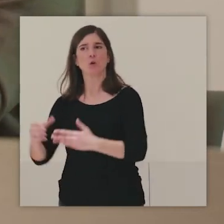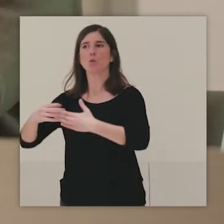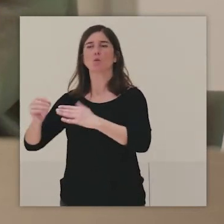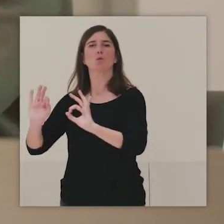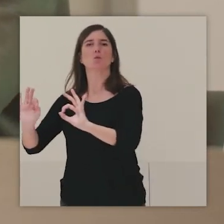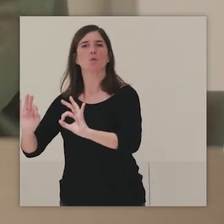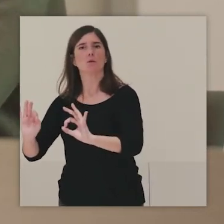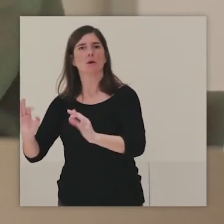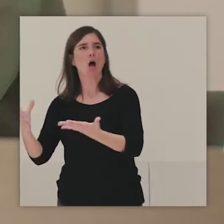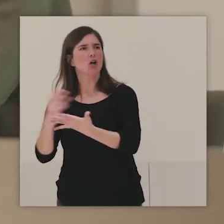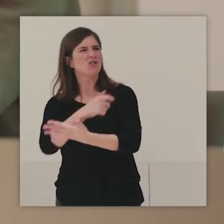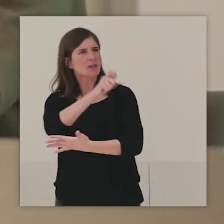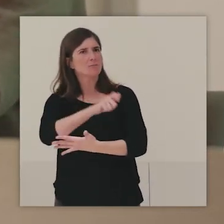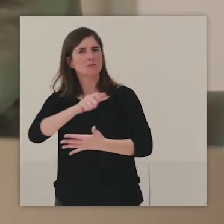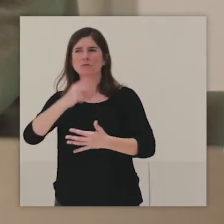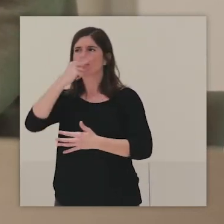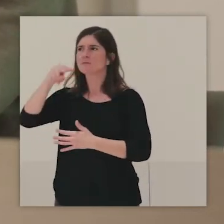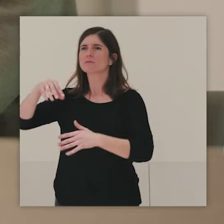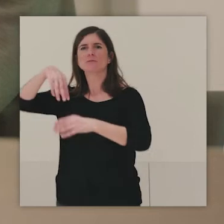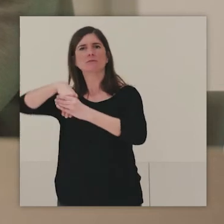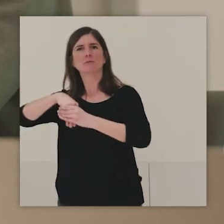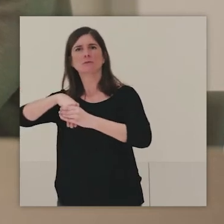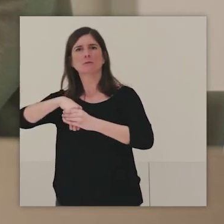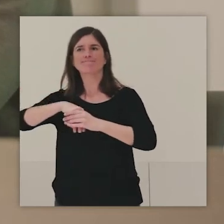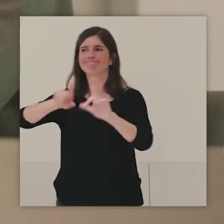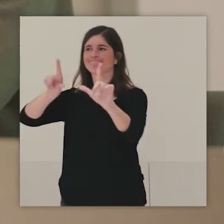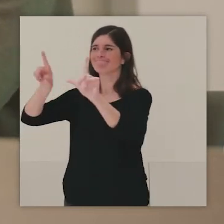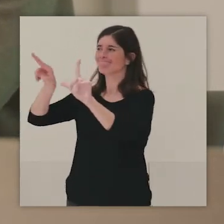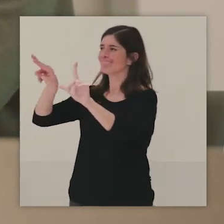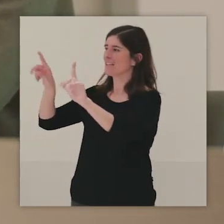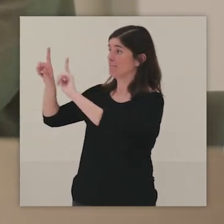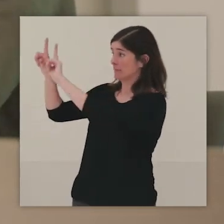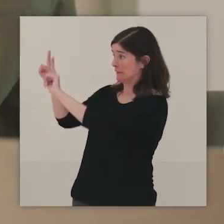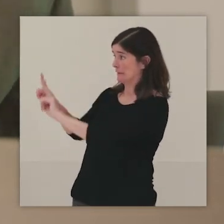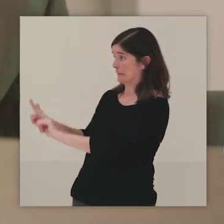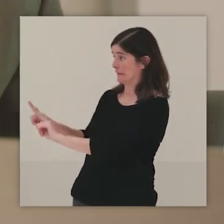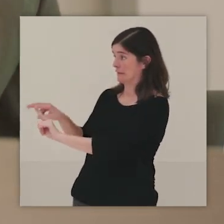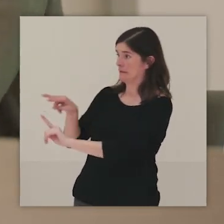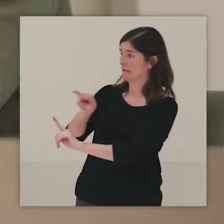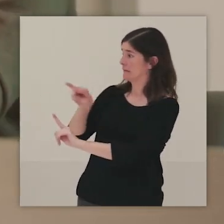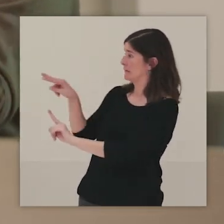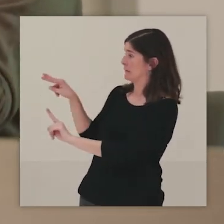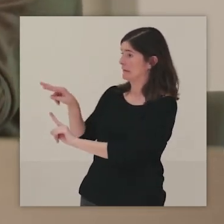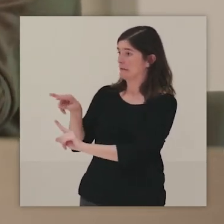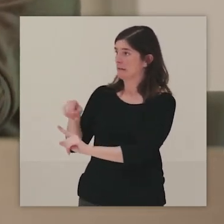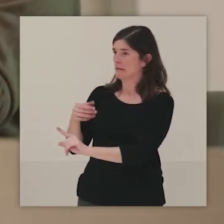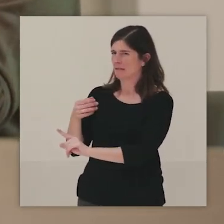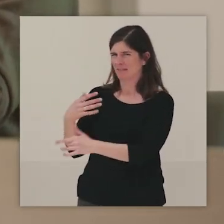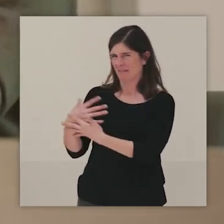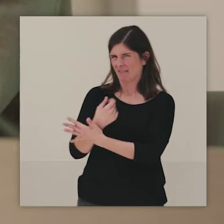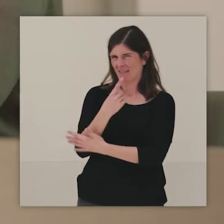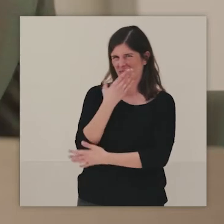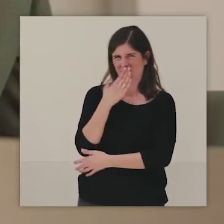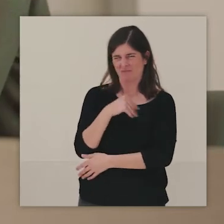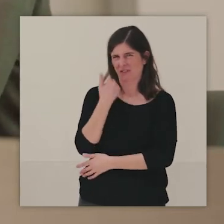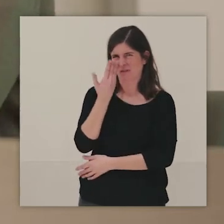todo el mundo que pasa va a leer lectura fácil. No. ¿No hemos oído siempre en marketing la segmentación?